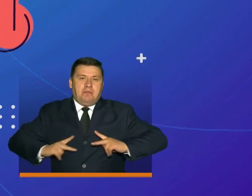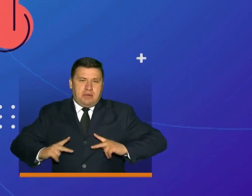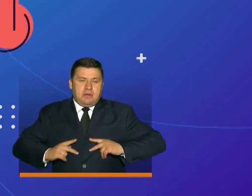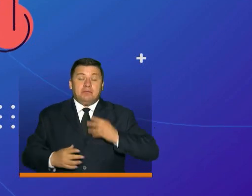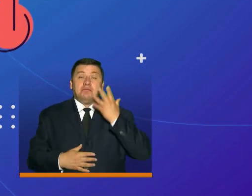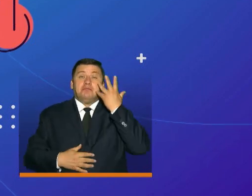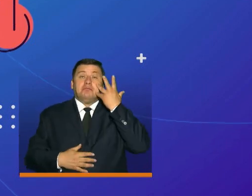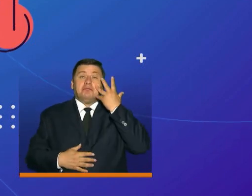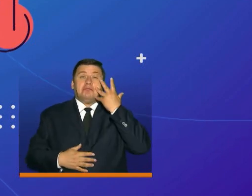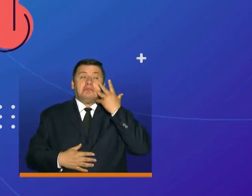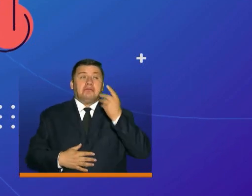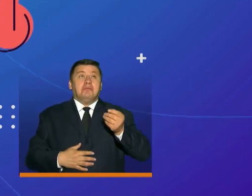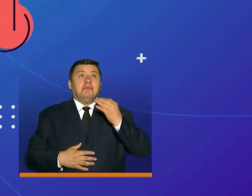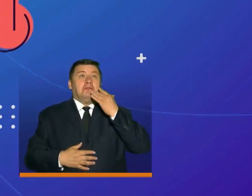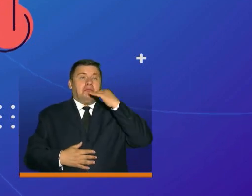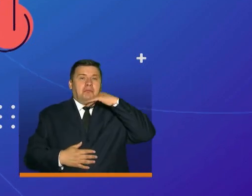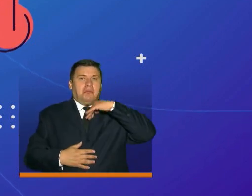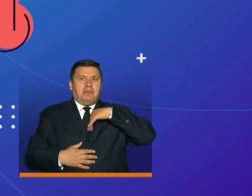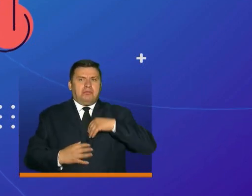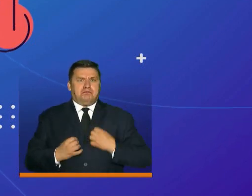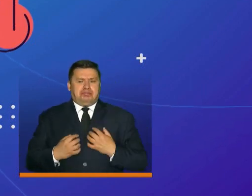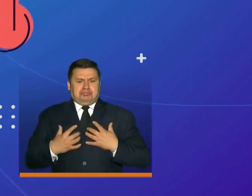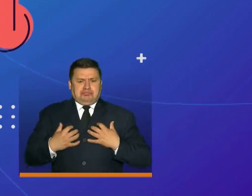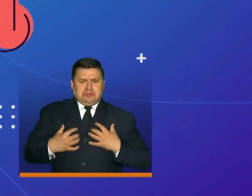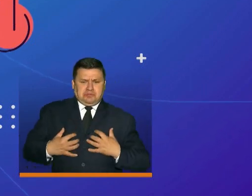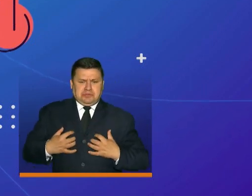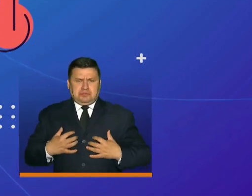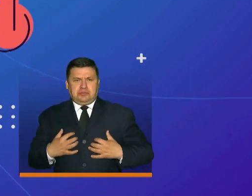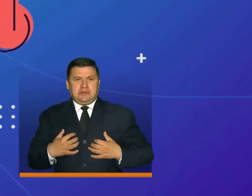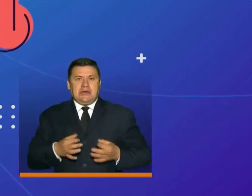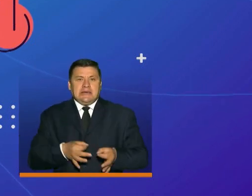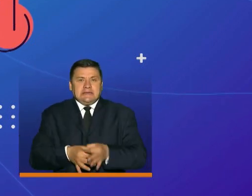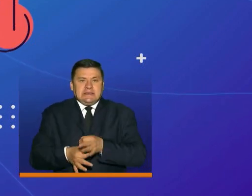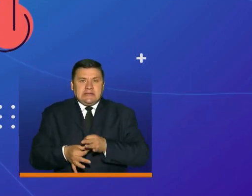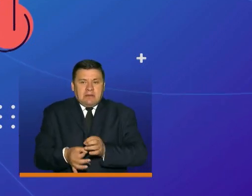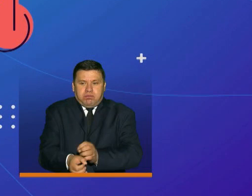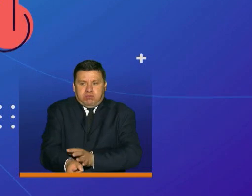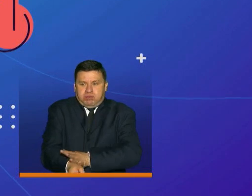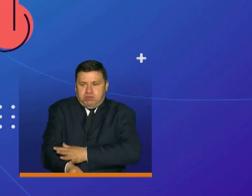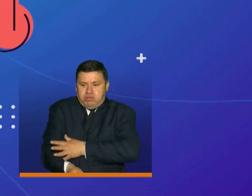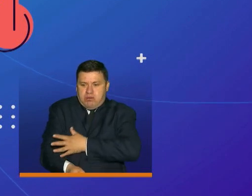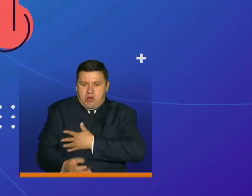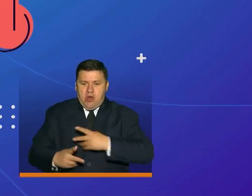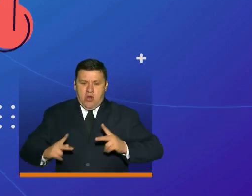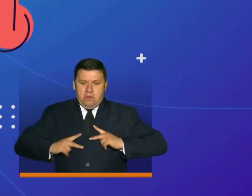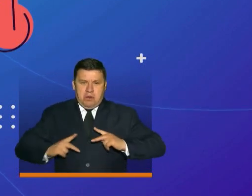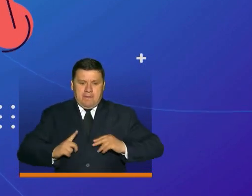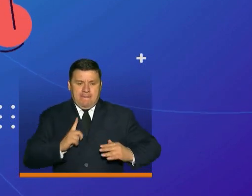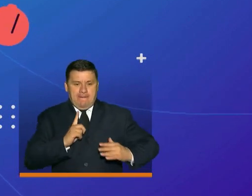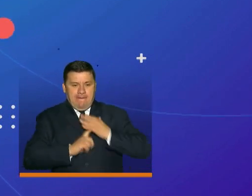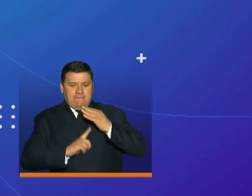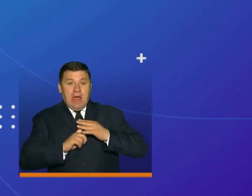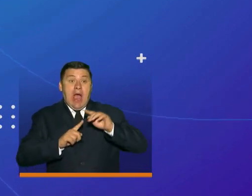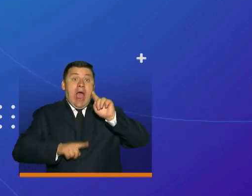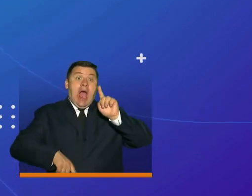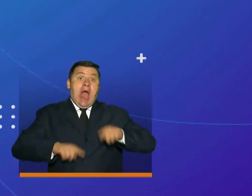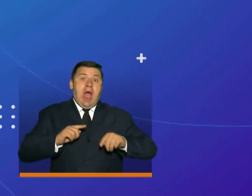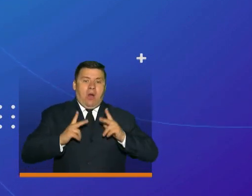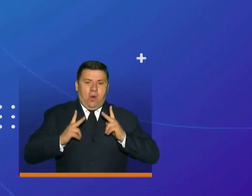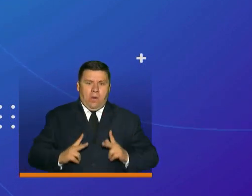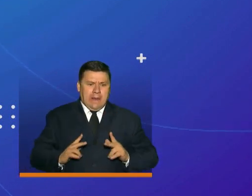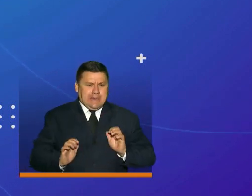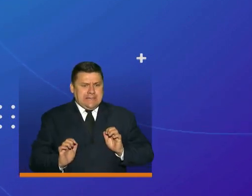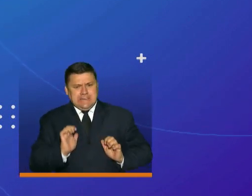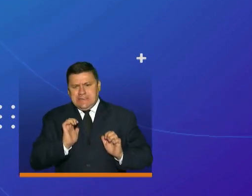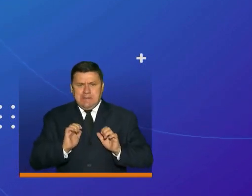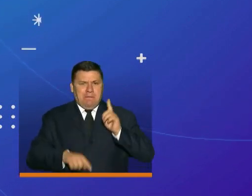primeros días de la afectación, el virus invade rápidamente las células pulmonares, por lo cual se dan afectaciones que en algunos casos el cuerpo no